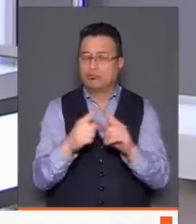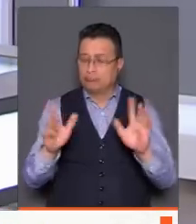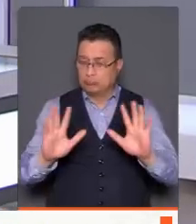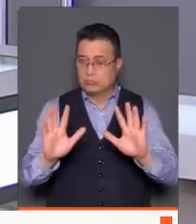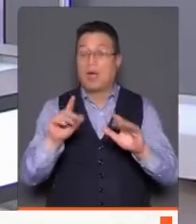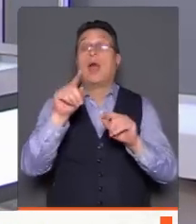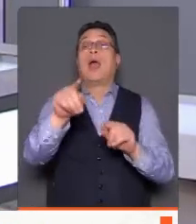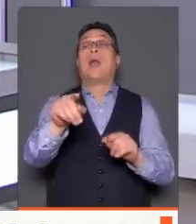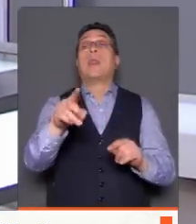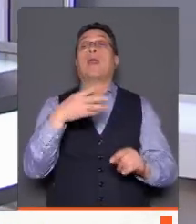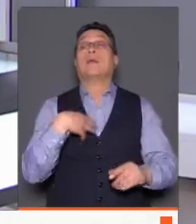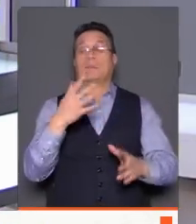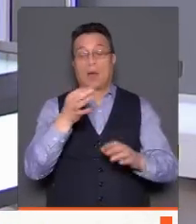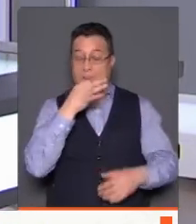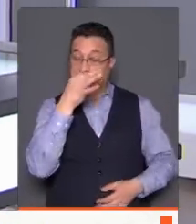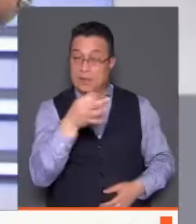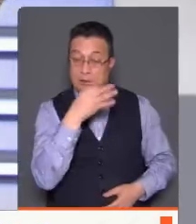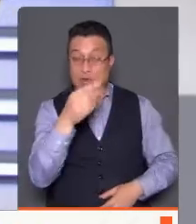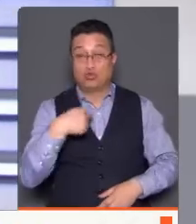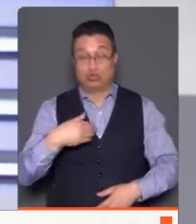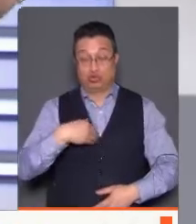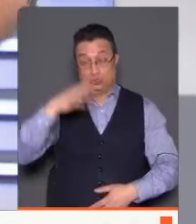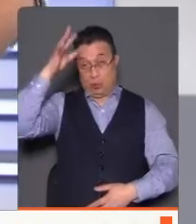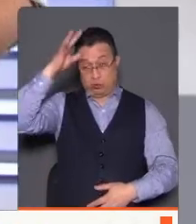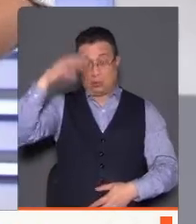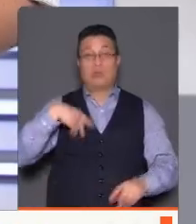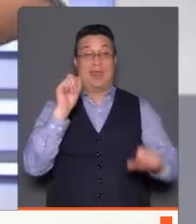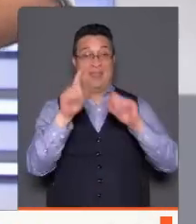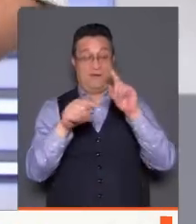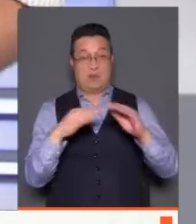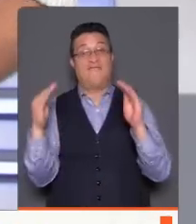que, en el fondo, a ver, yo en Puente Alto he defendido la vivienda